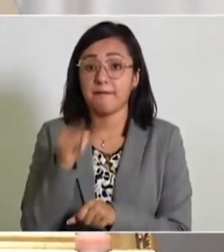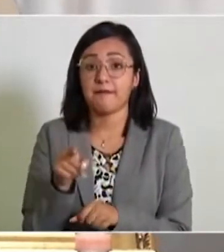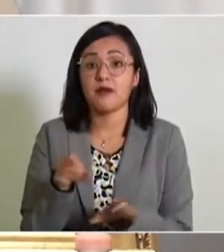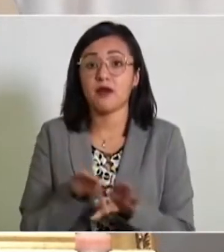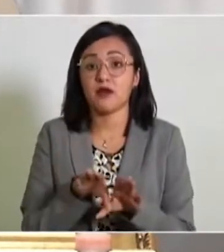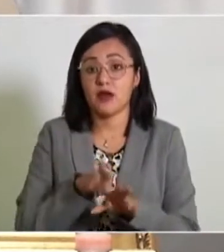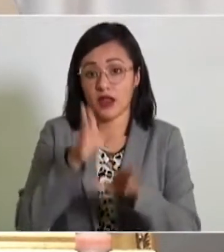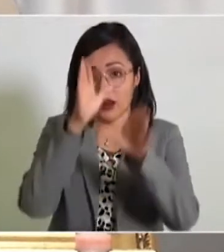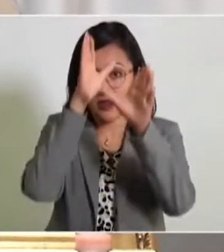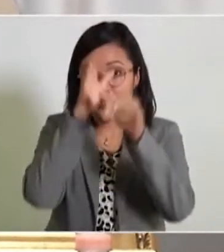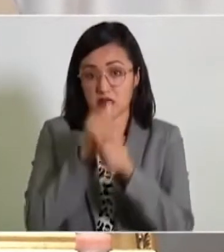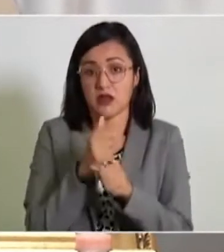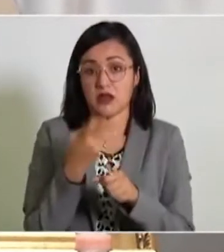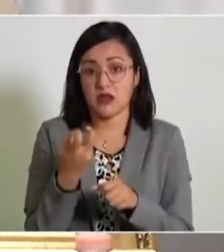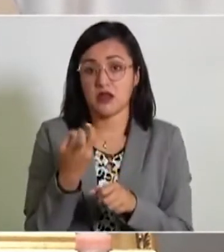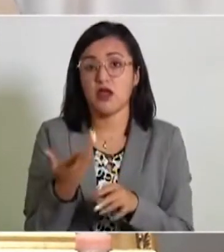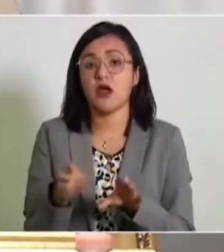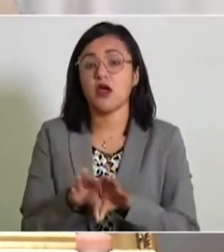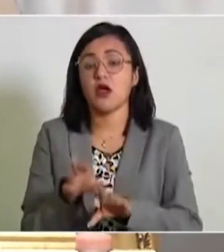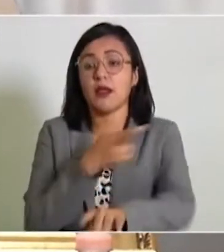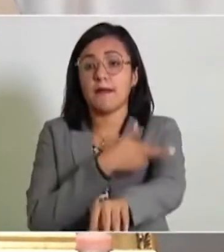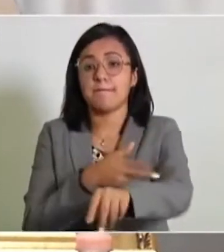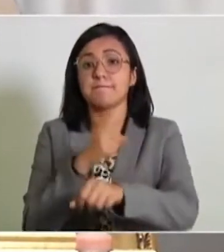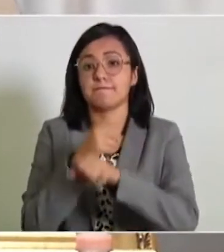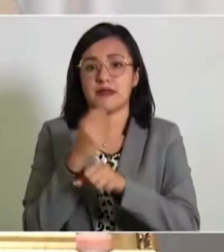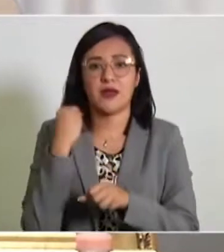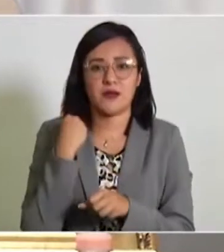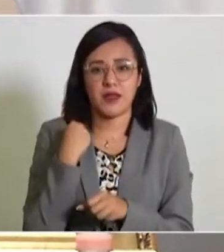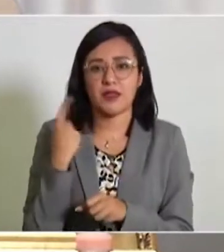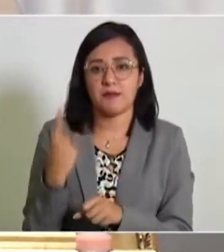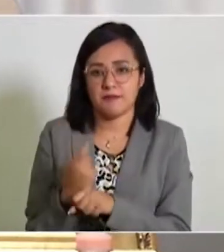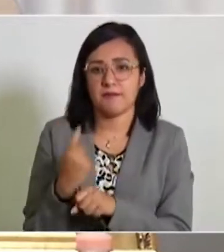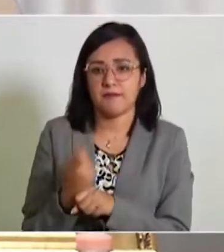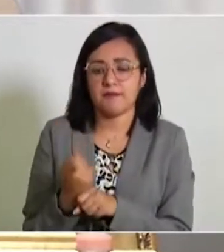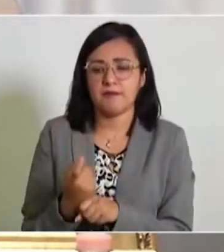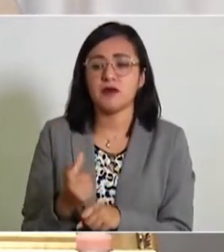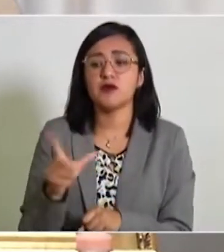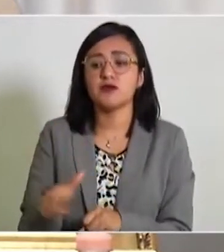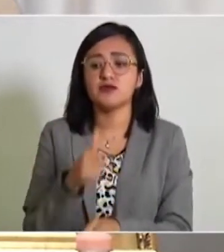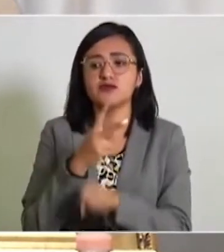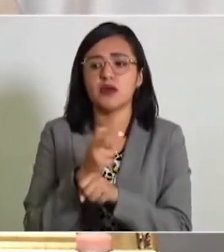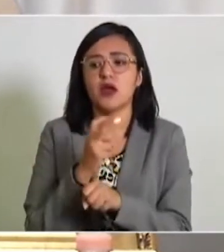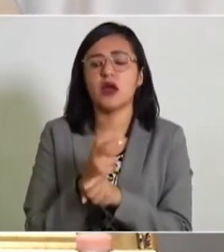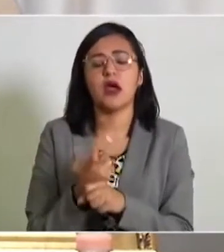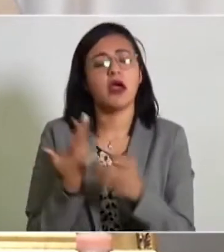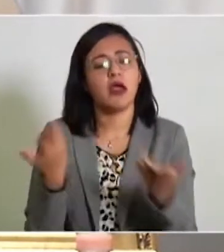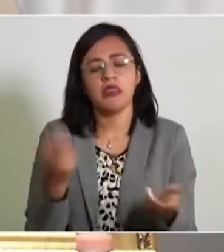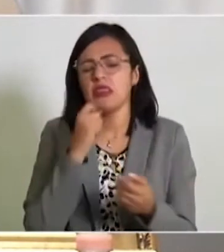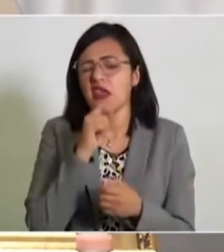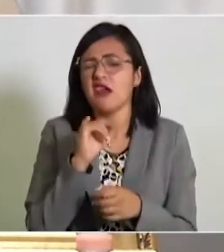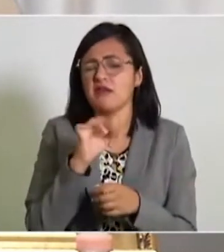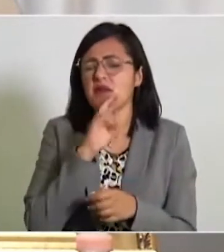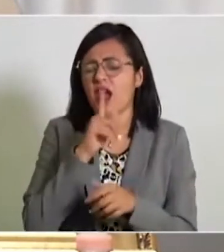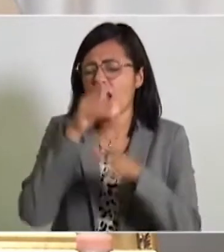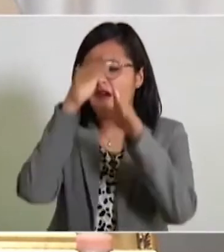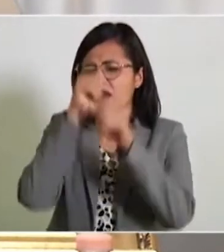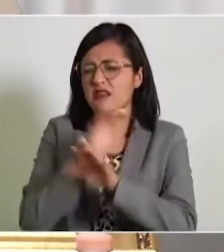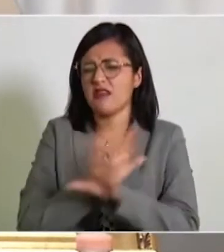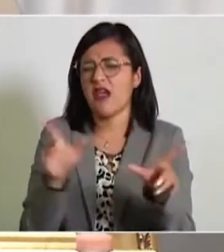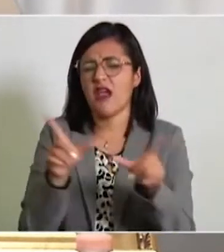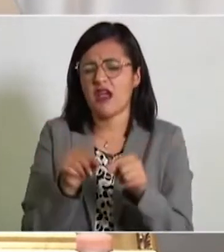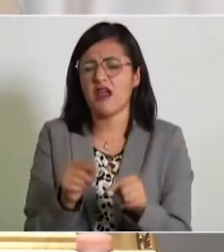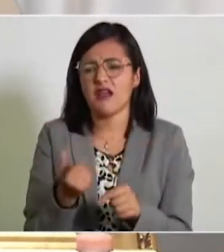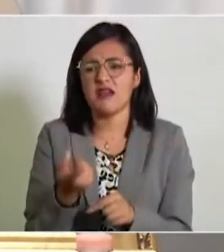un acuerdo reparatorio cns una abogada el primer abogado y el segundo igual hace